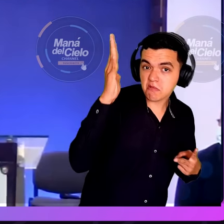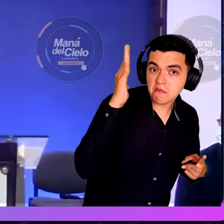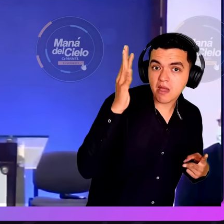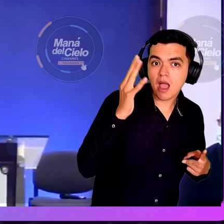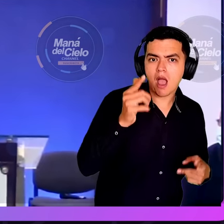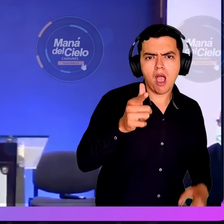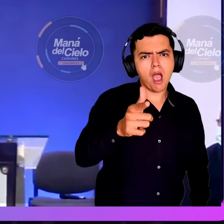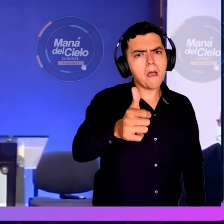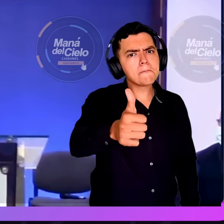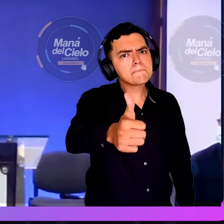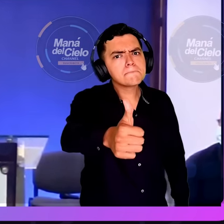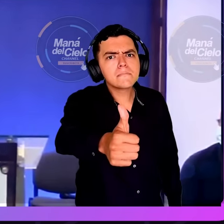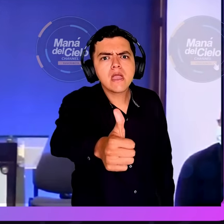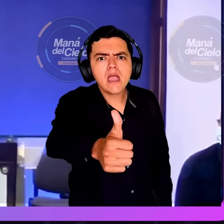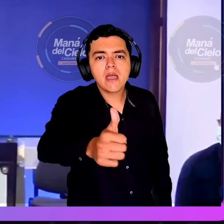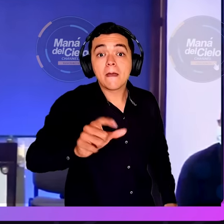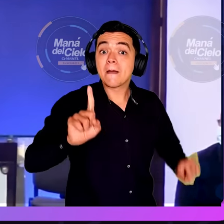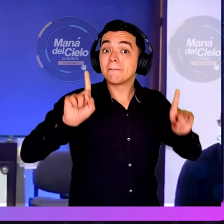el ser.